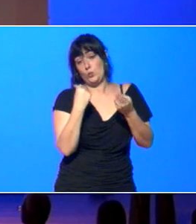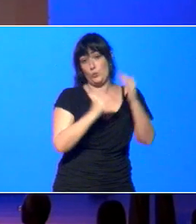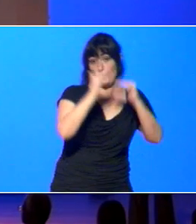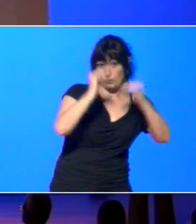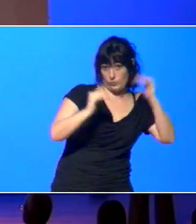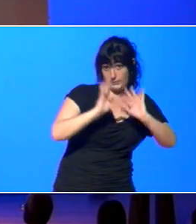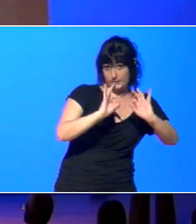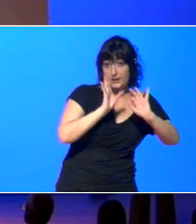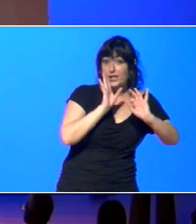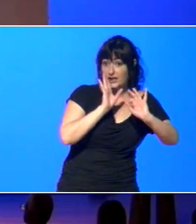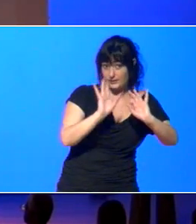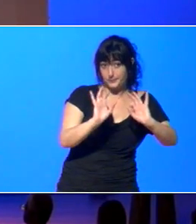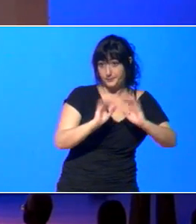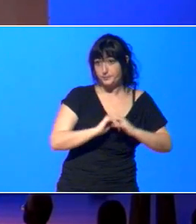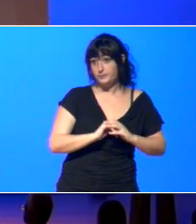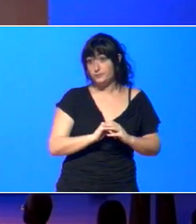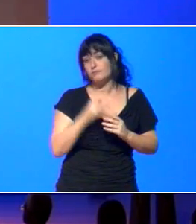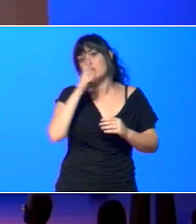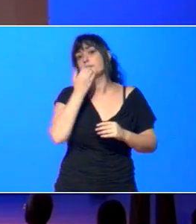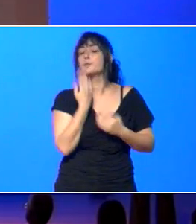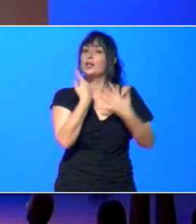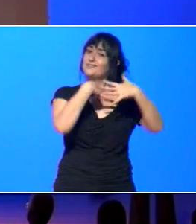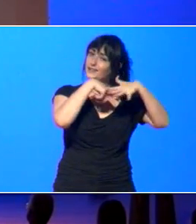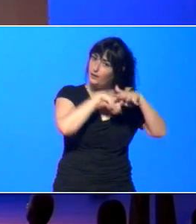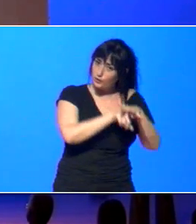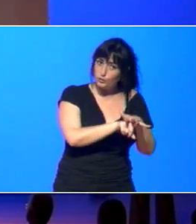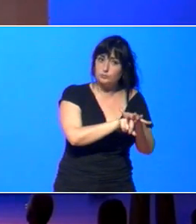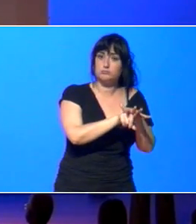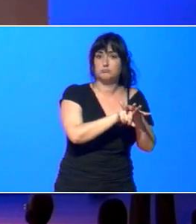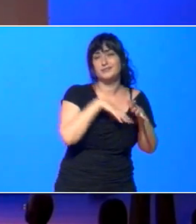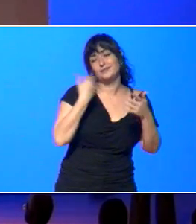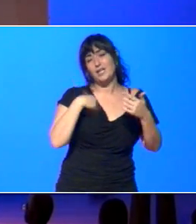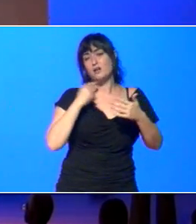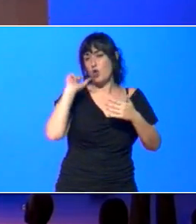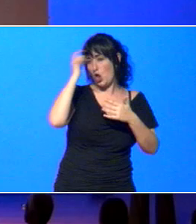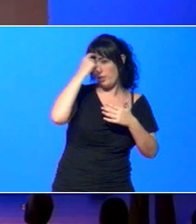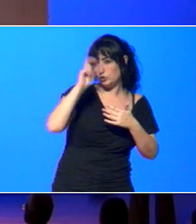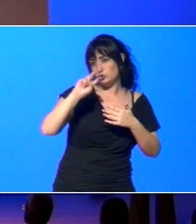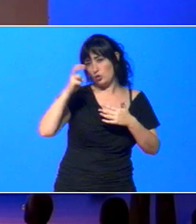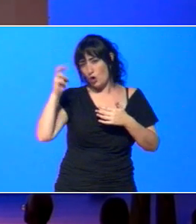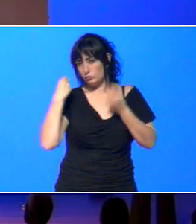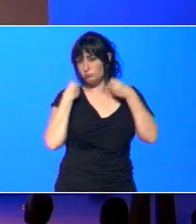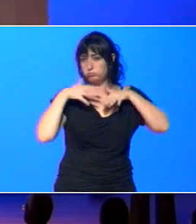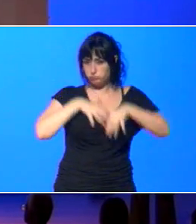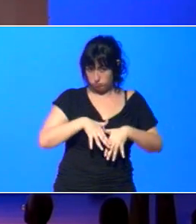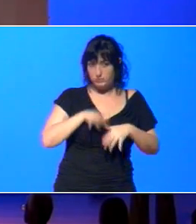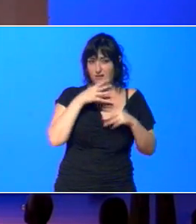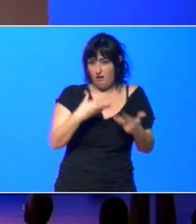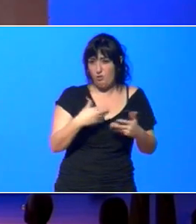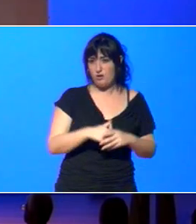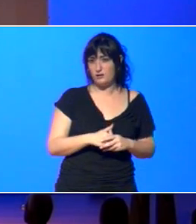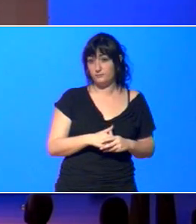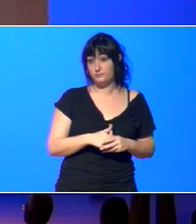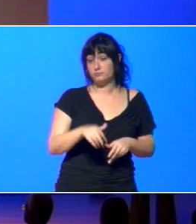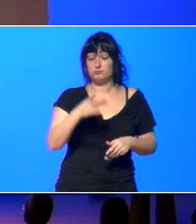incluso pues también en nuestras misiones teníamos integración, teníamos otros conceptos, ¿no? En la actualidad, todos los que nos